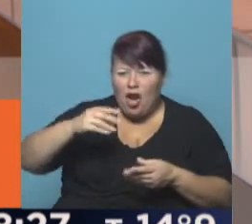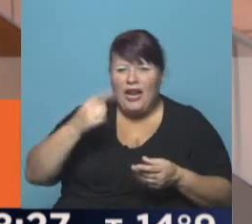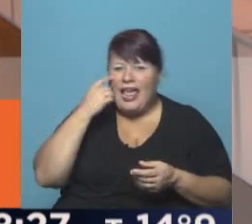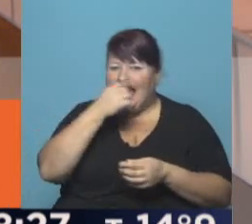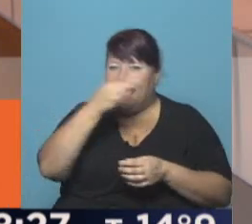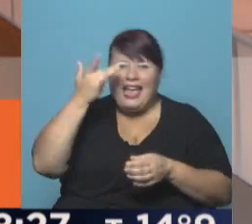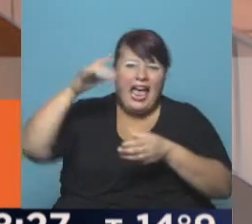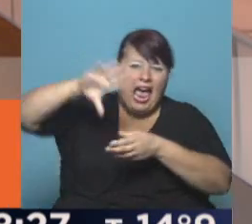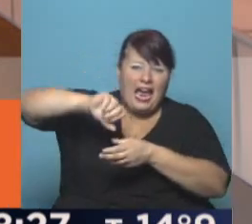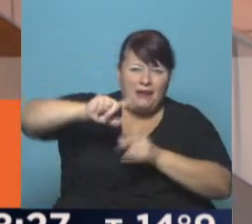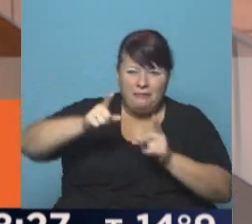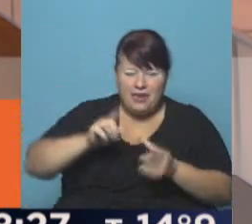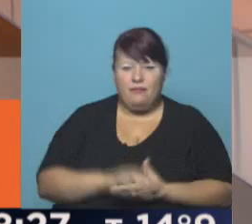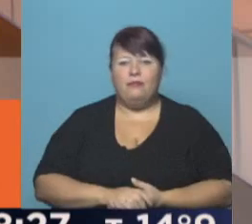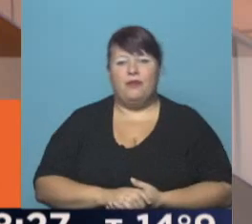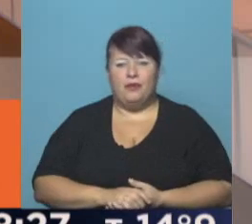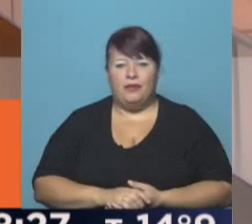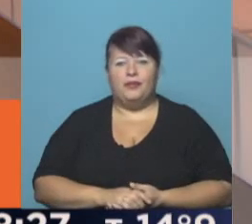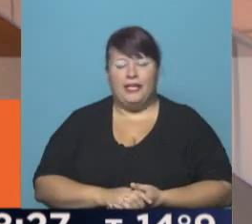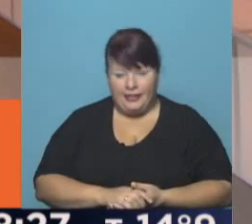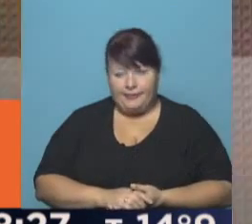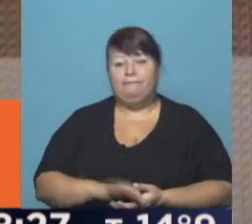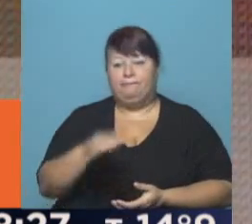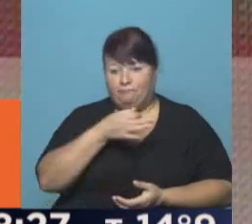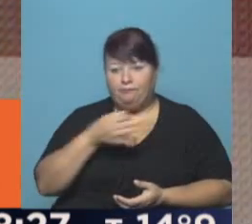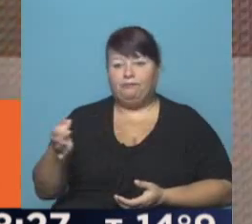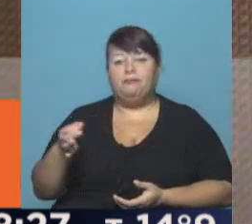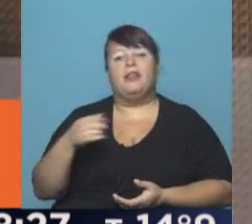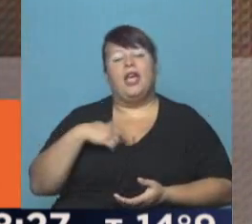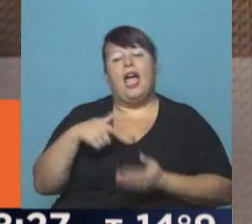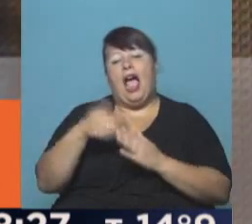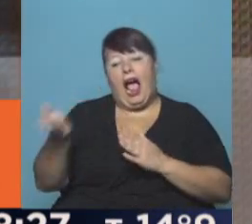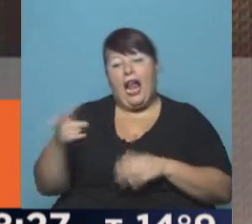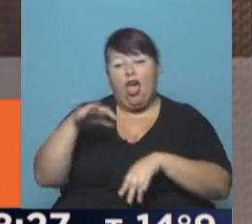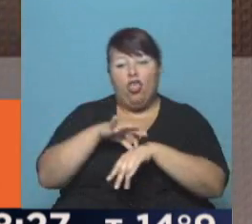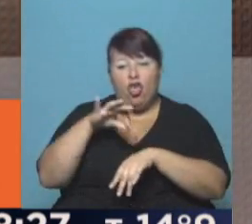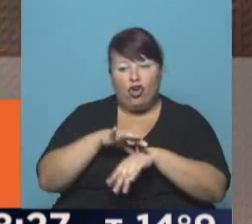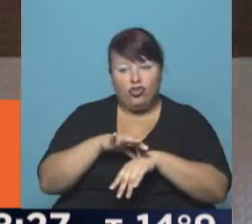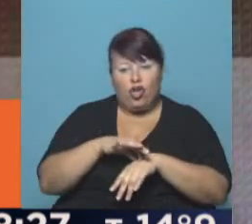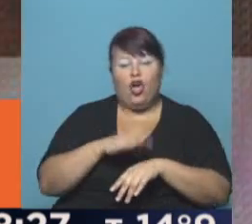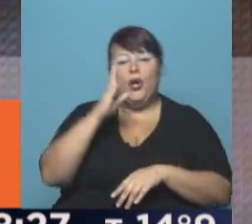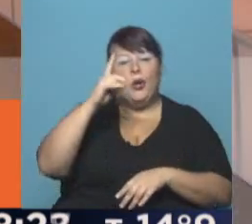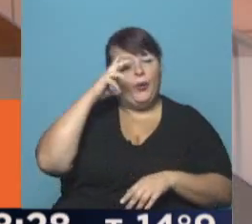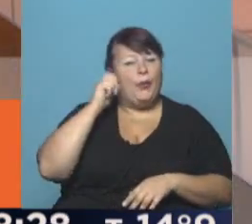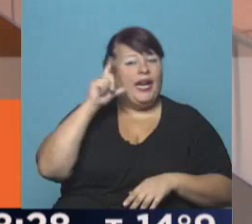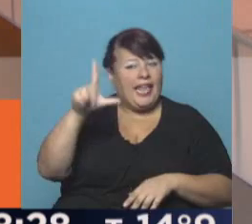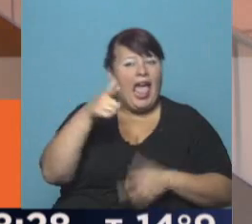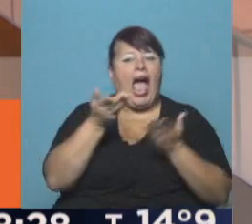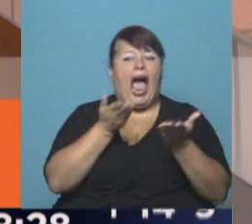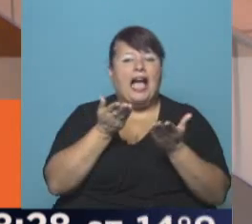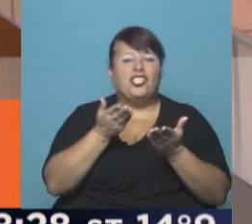lentes de contacto. Sí. Exactamente. Y estamos con el doctor Héctor Vergel, que es